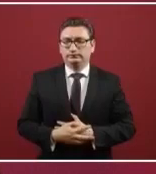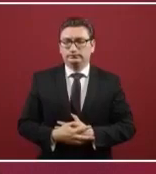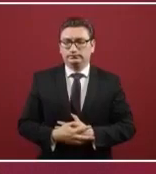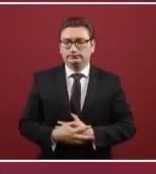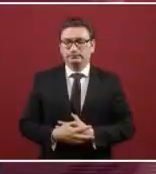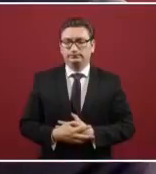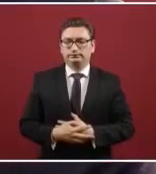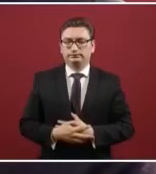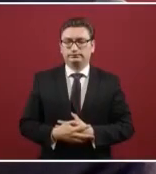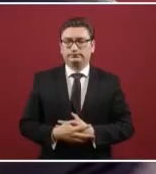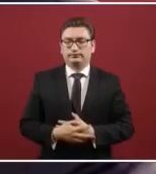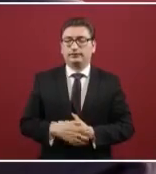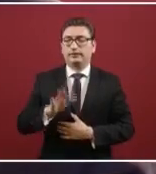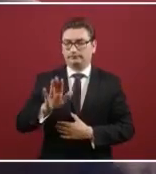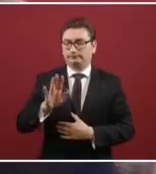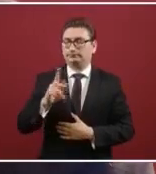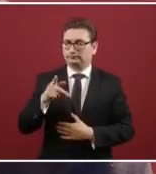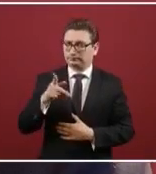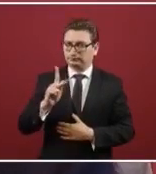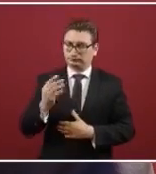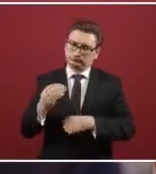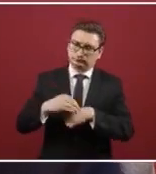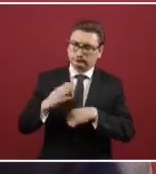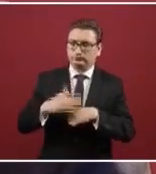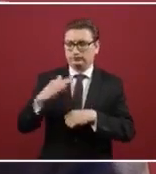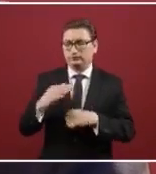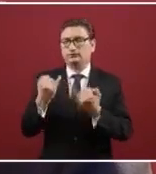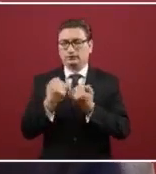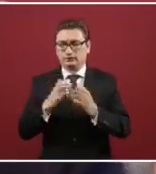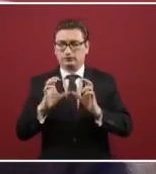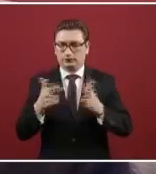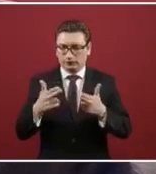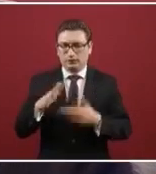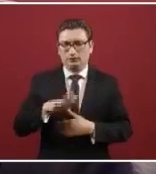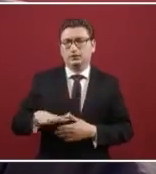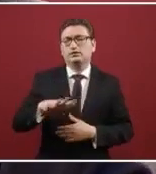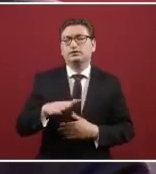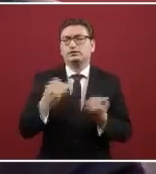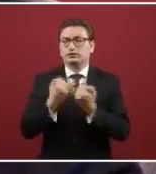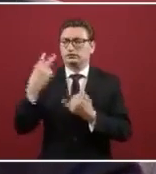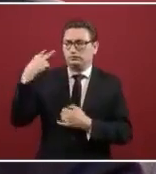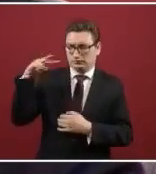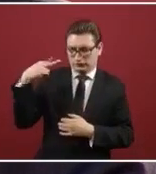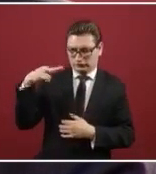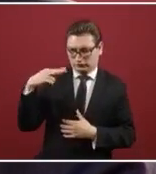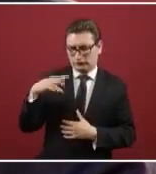este apoyo. Pero además, tanto en Chiapas como en